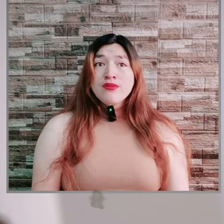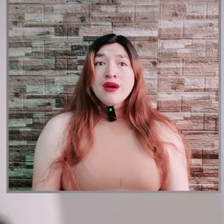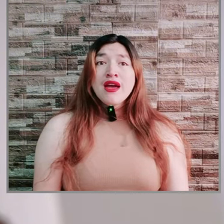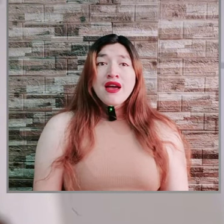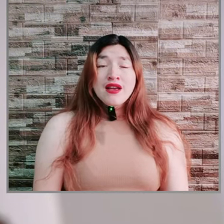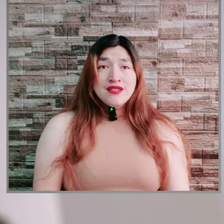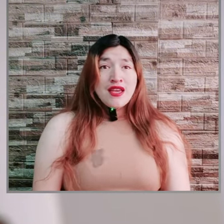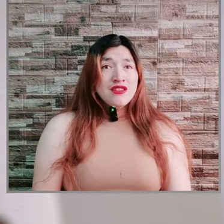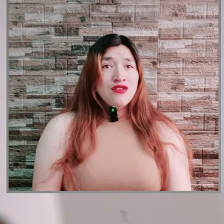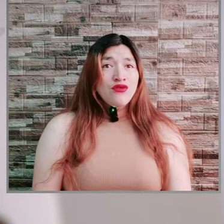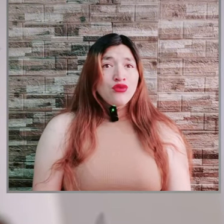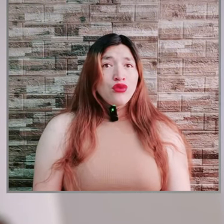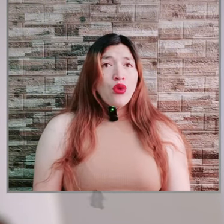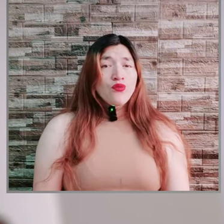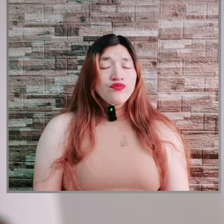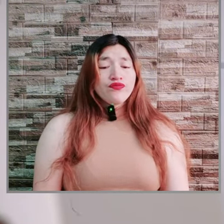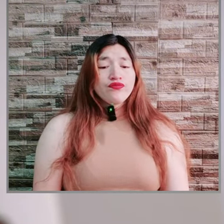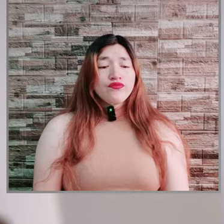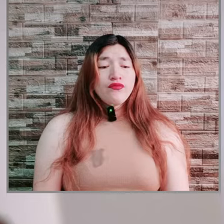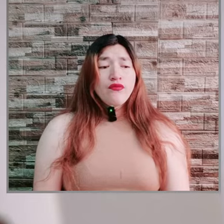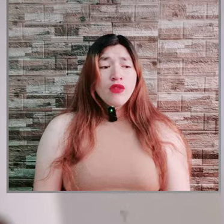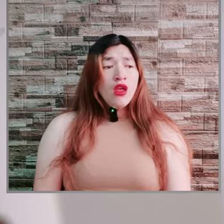que nos llevará hacia ese futuro.